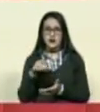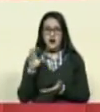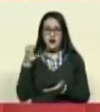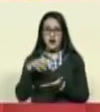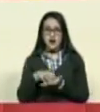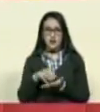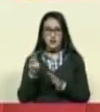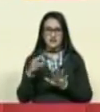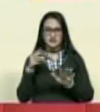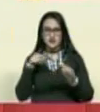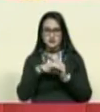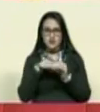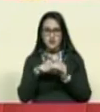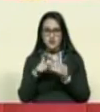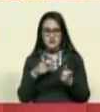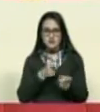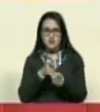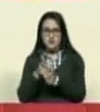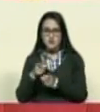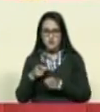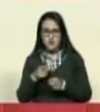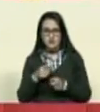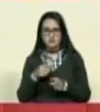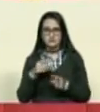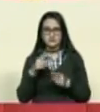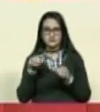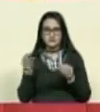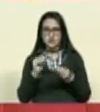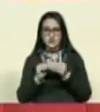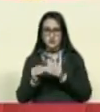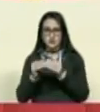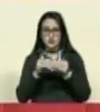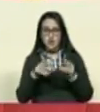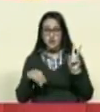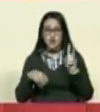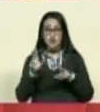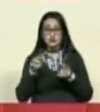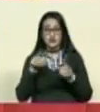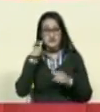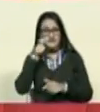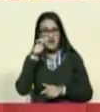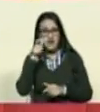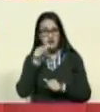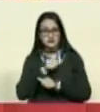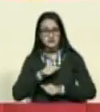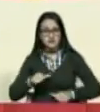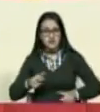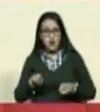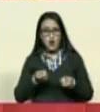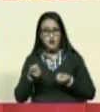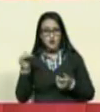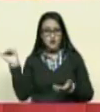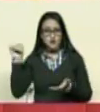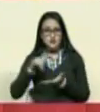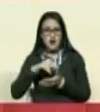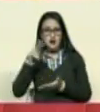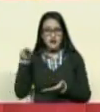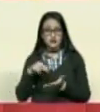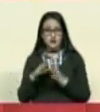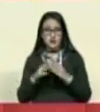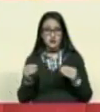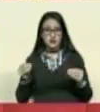18 depósitos de armamento tipo Iglo y 12 casetas de vigilancia y control de aviación militar bolivariano a nivel